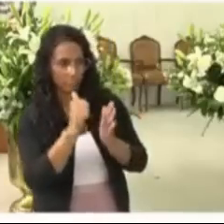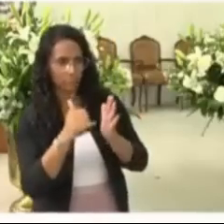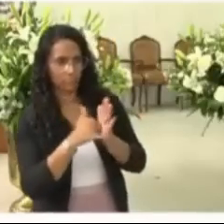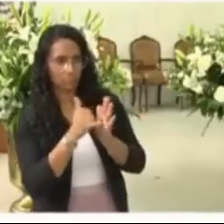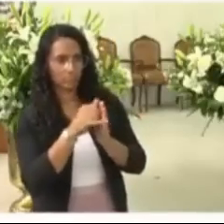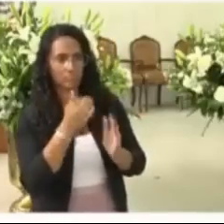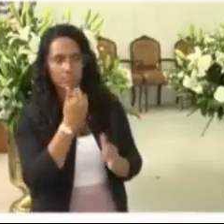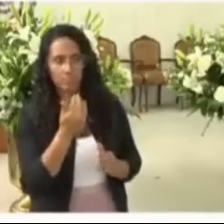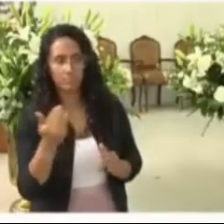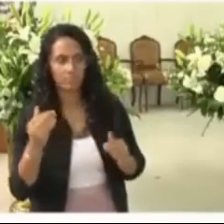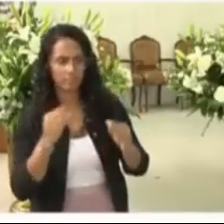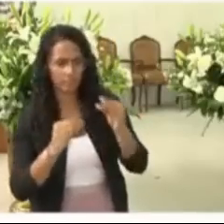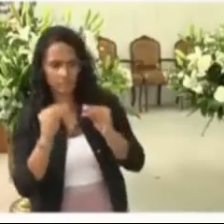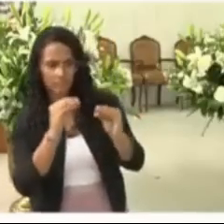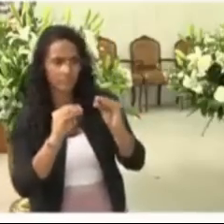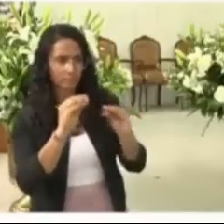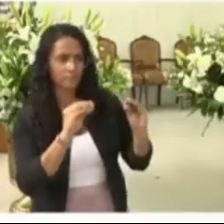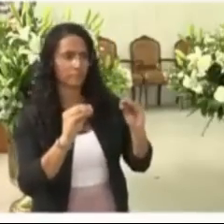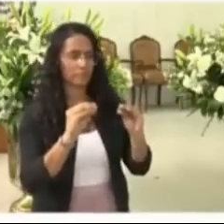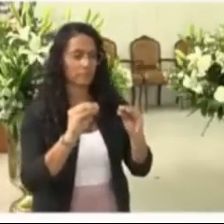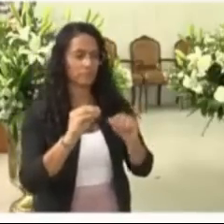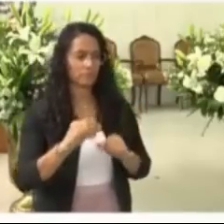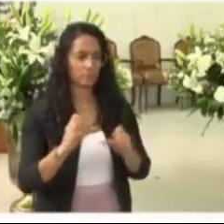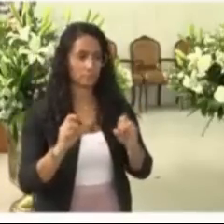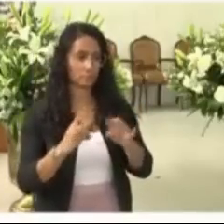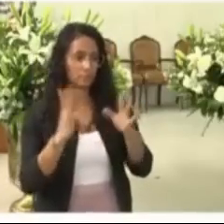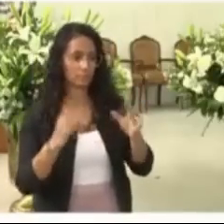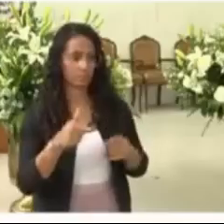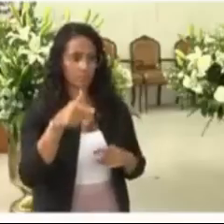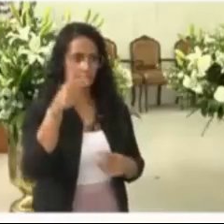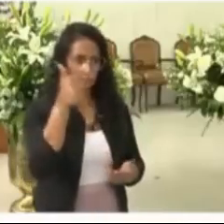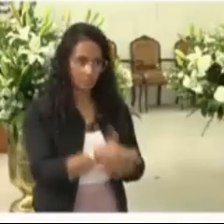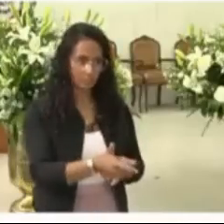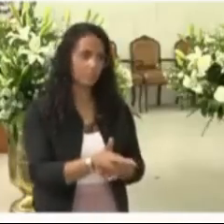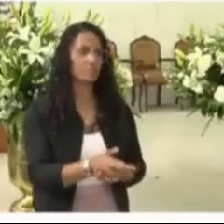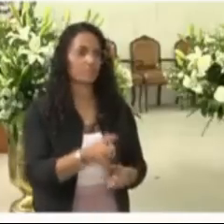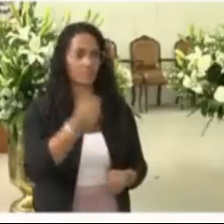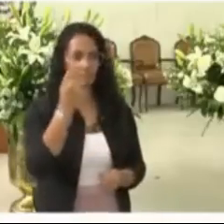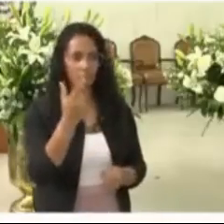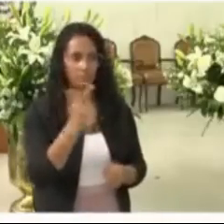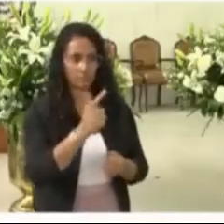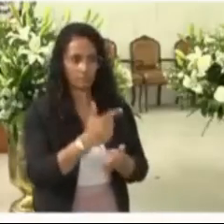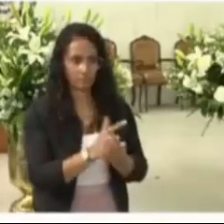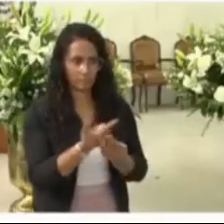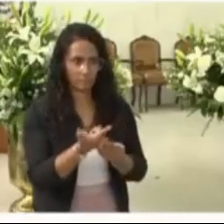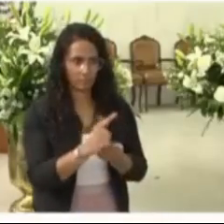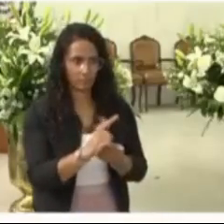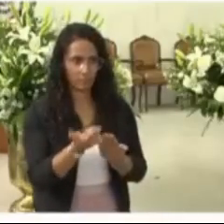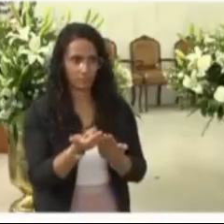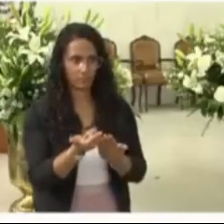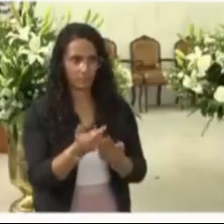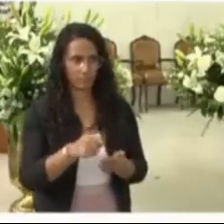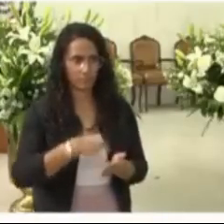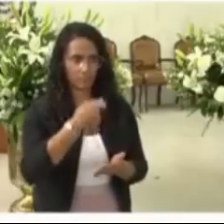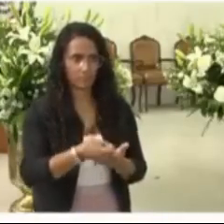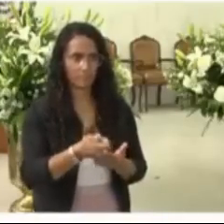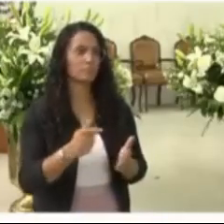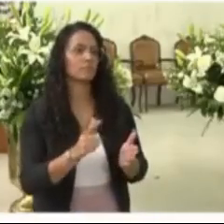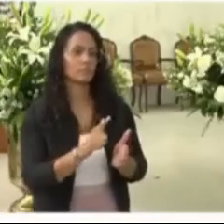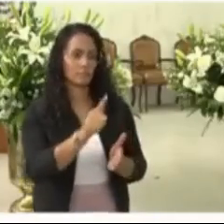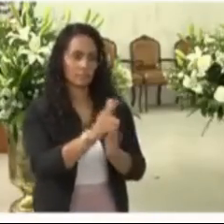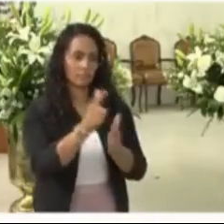dar, encontró un libro, el libro de la ley. La ley que Dios le dio a